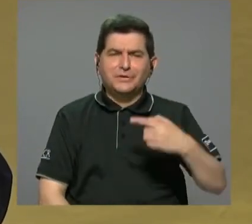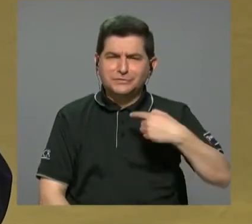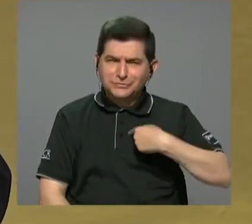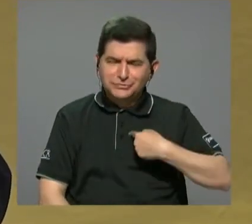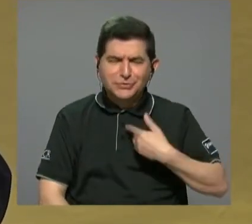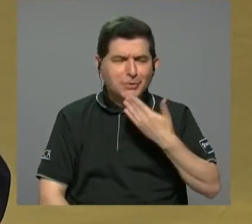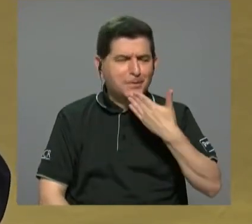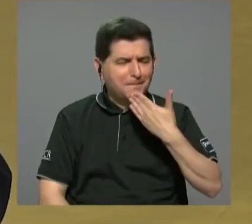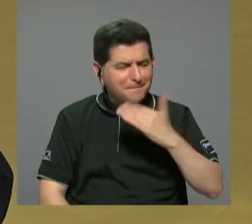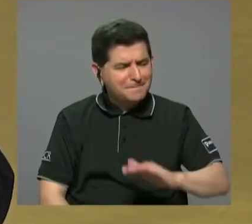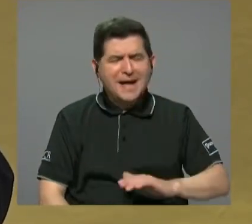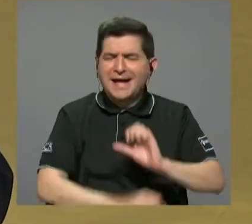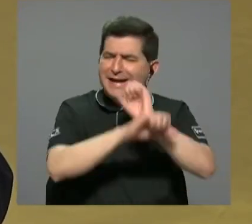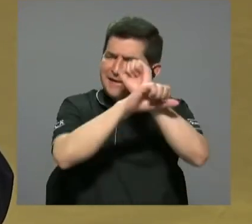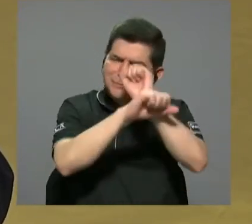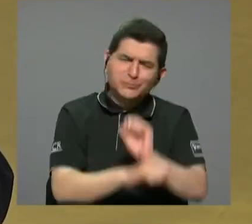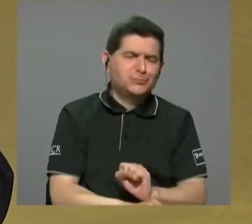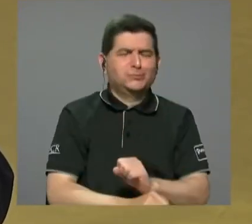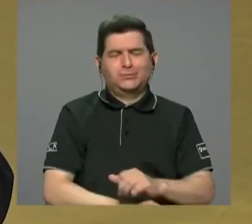mala costumbre